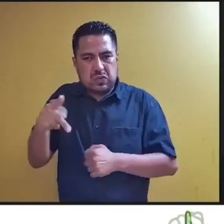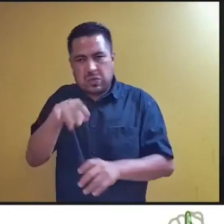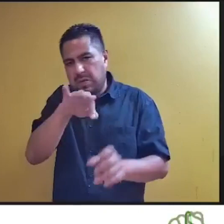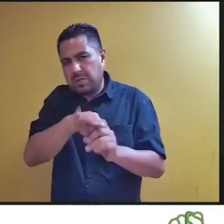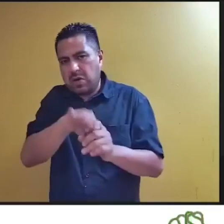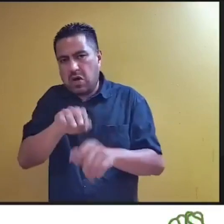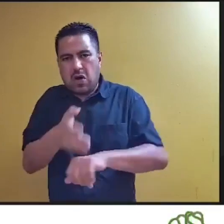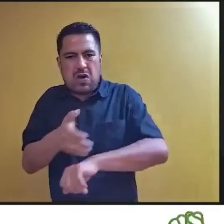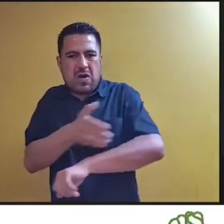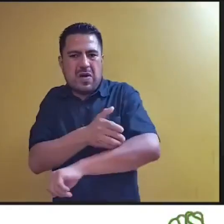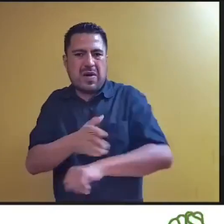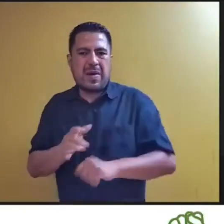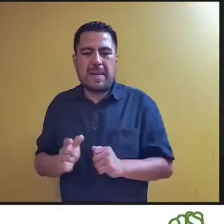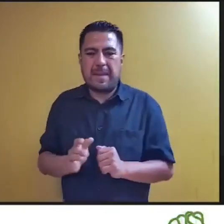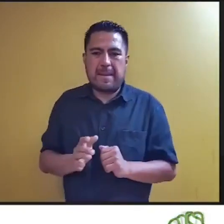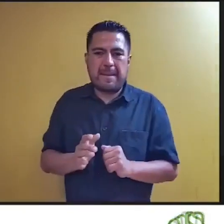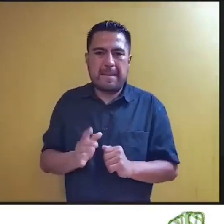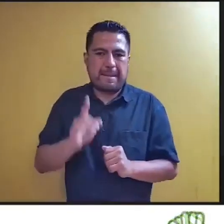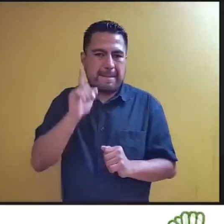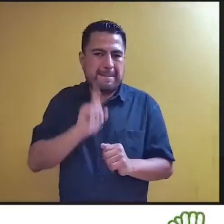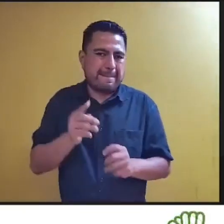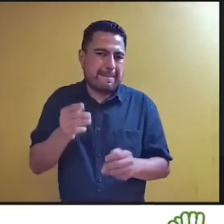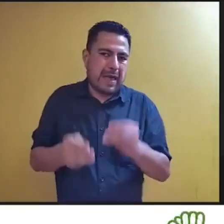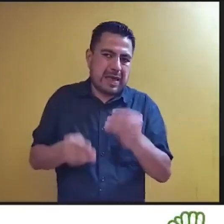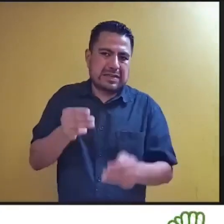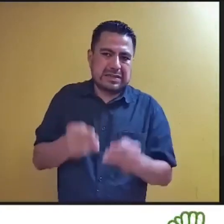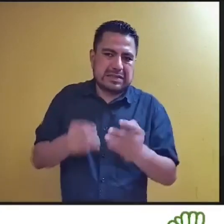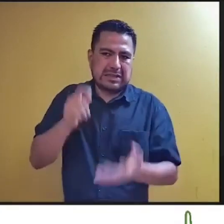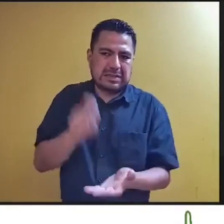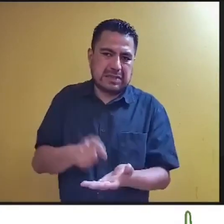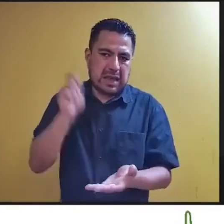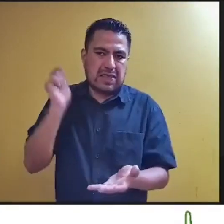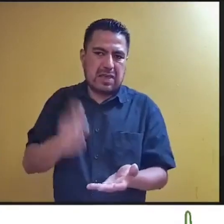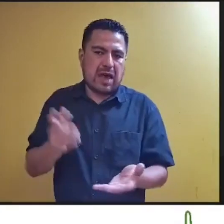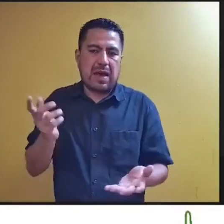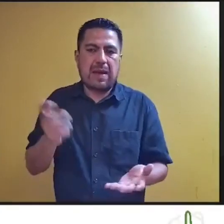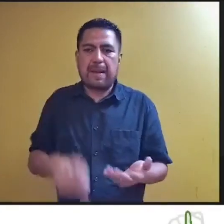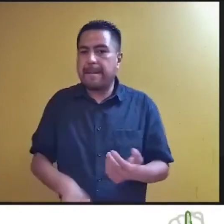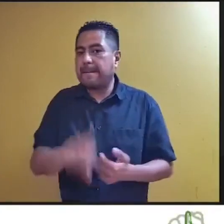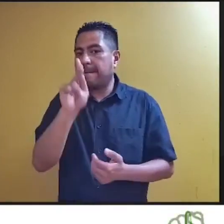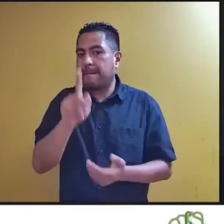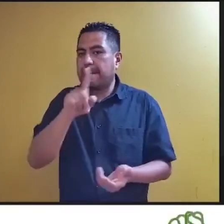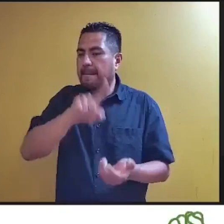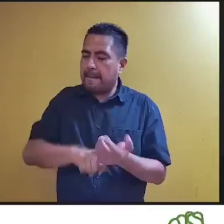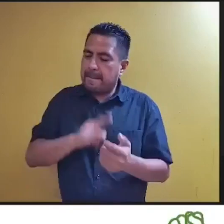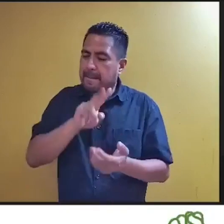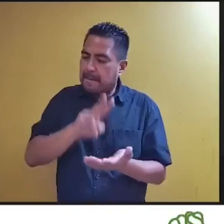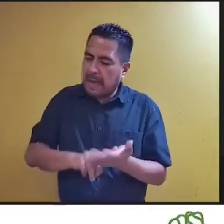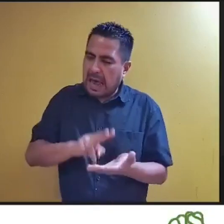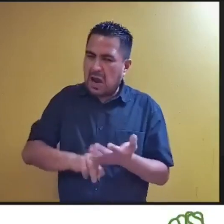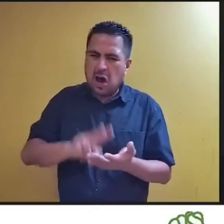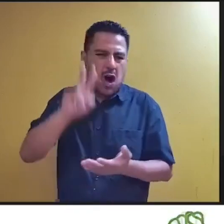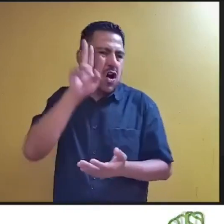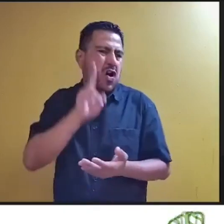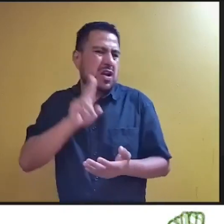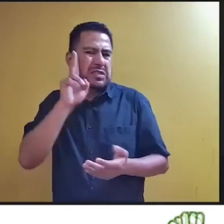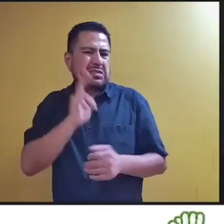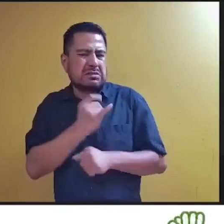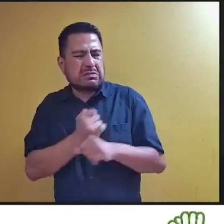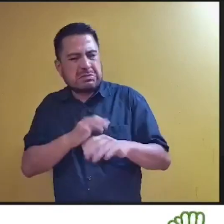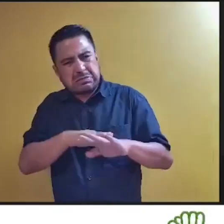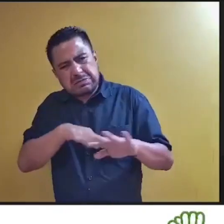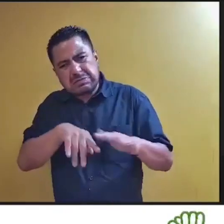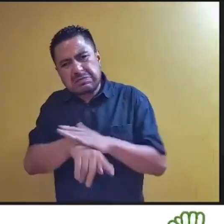de la compañera magistrada, pero dentro de una valoración